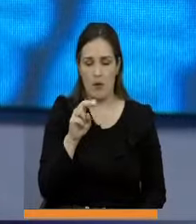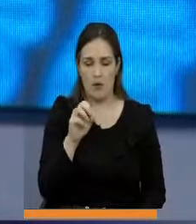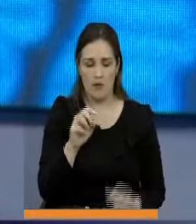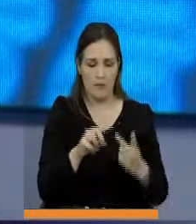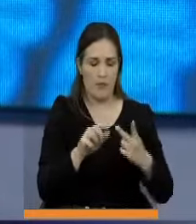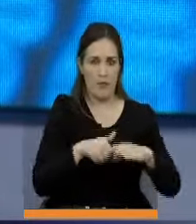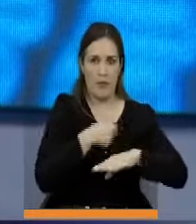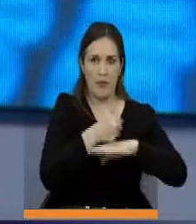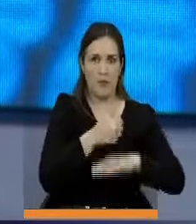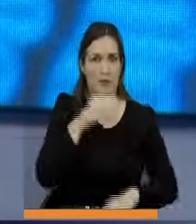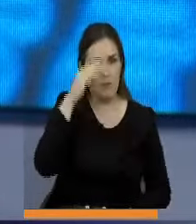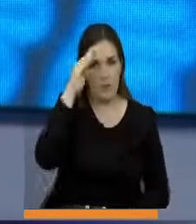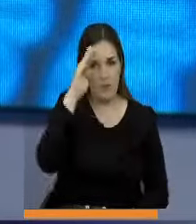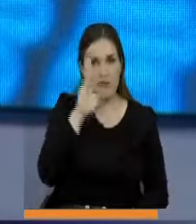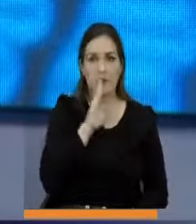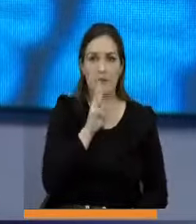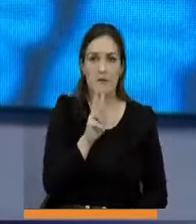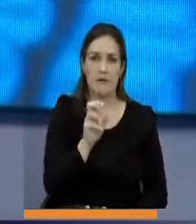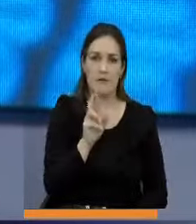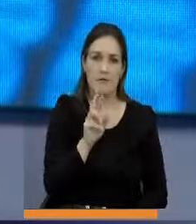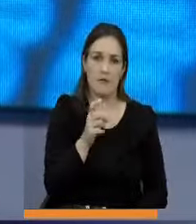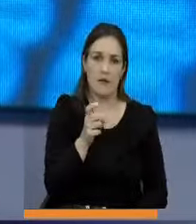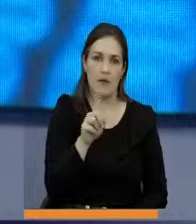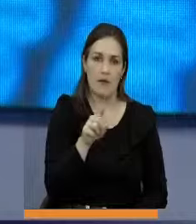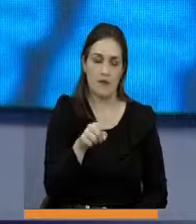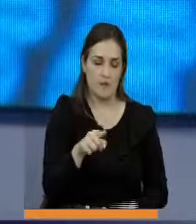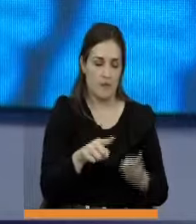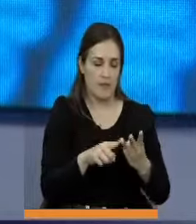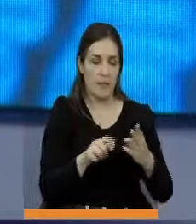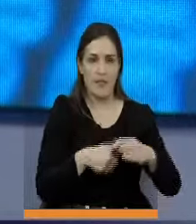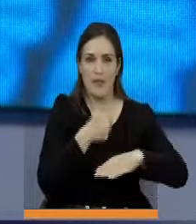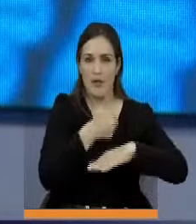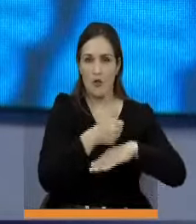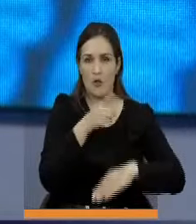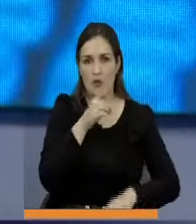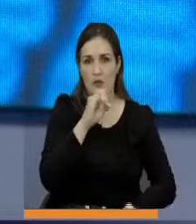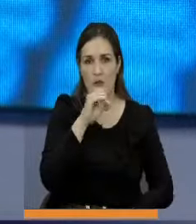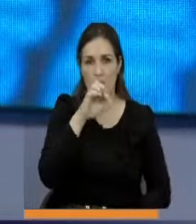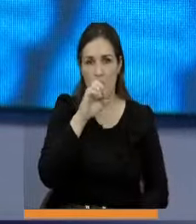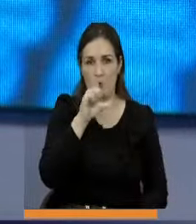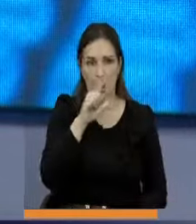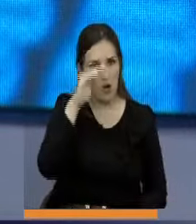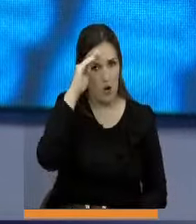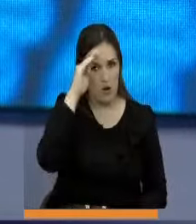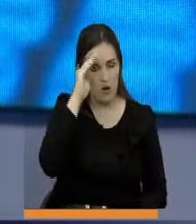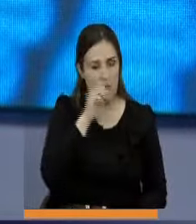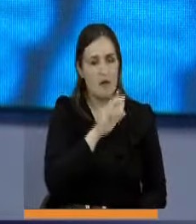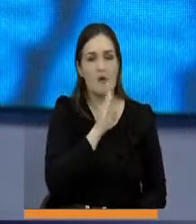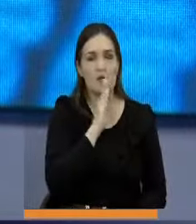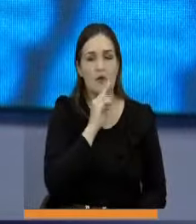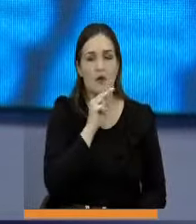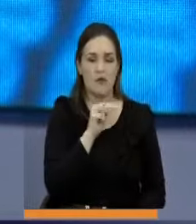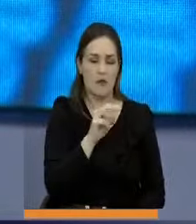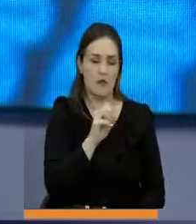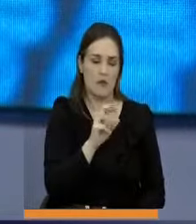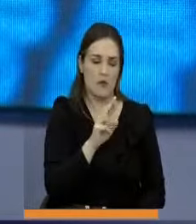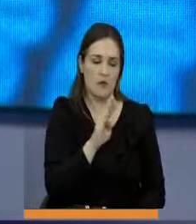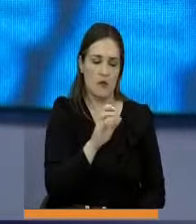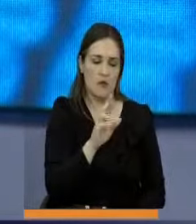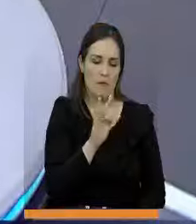Luis Vargas, el director de inteligencia de la policía, el general Norberto